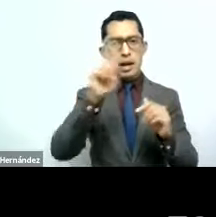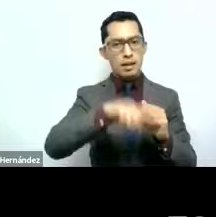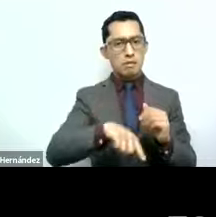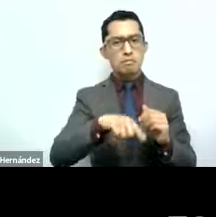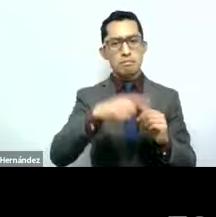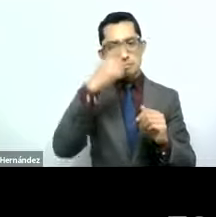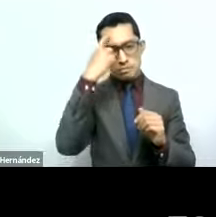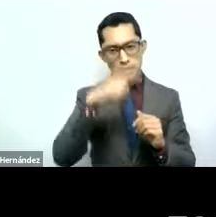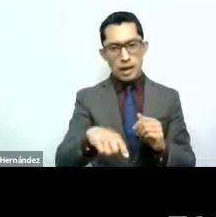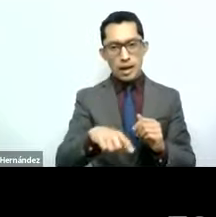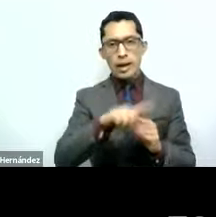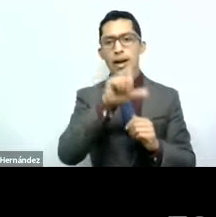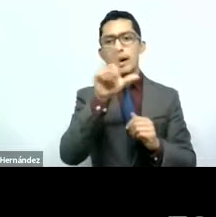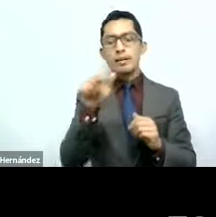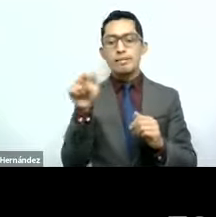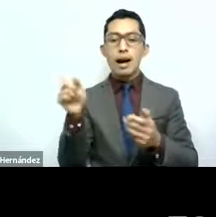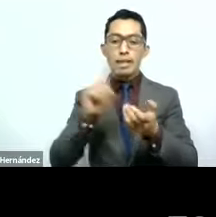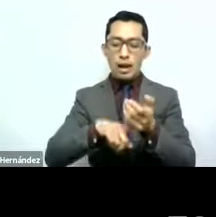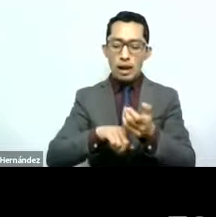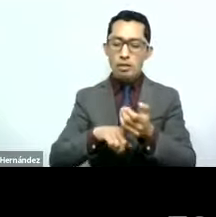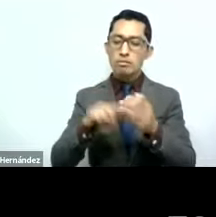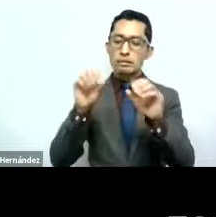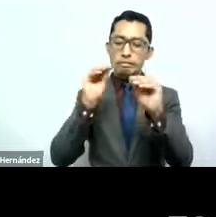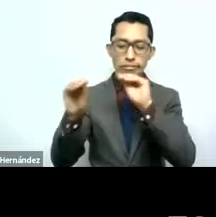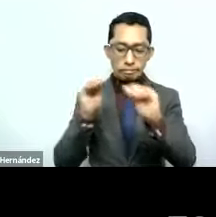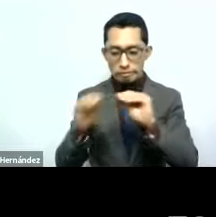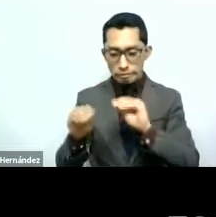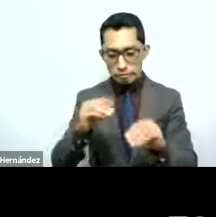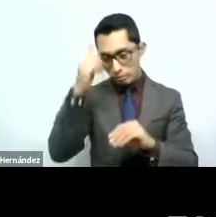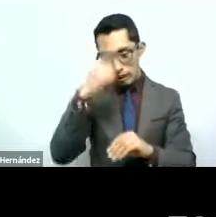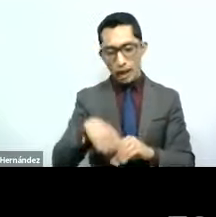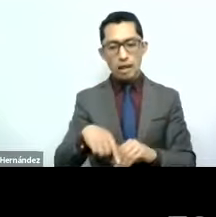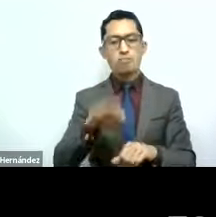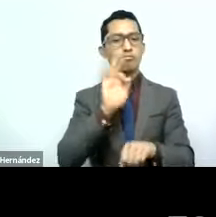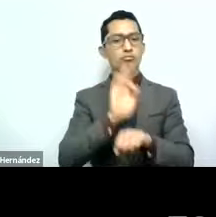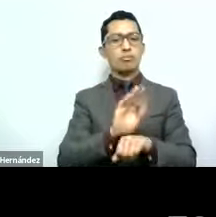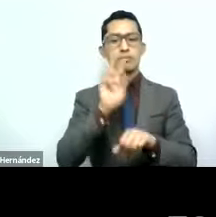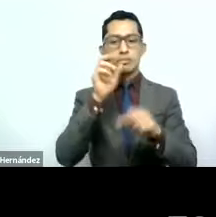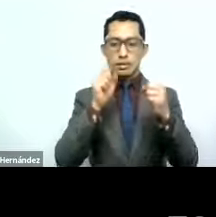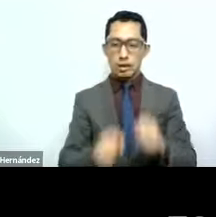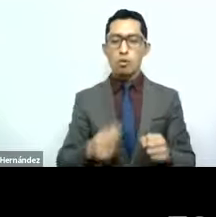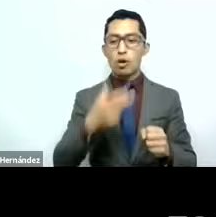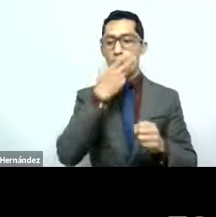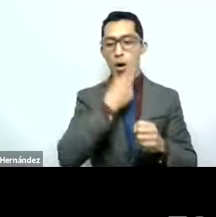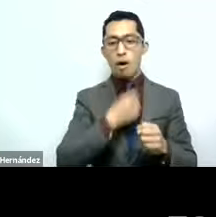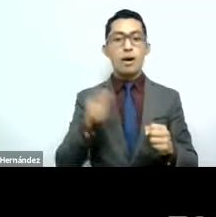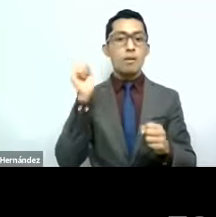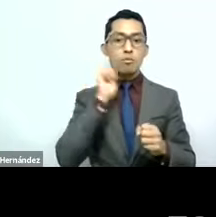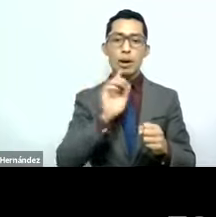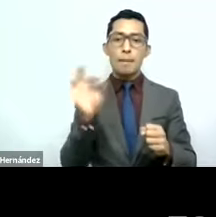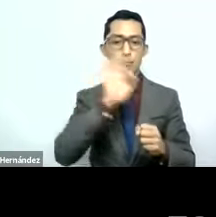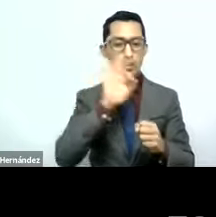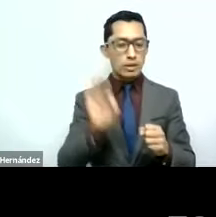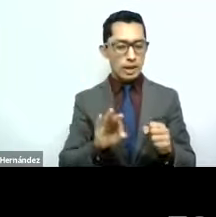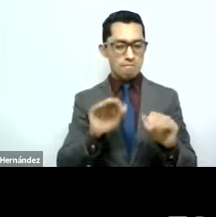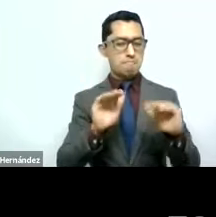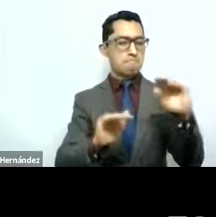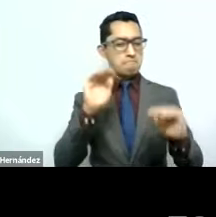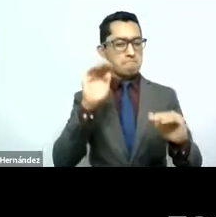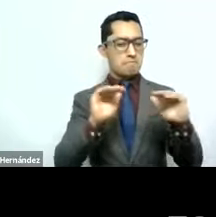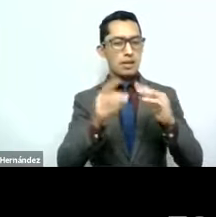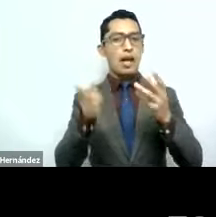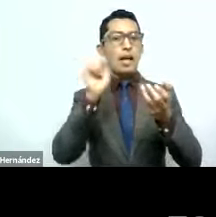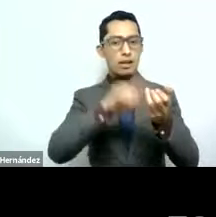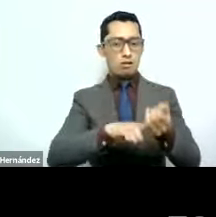configurativa para diseñar sistemas que garantizaran la paridad de género a nivel local al interior de sus